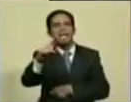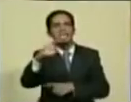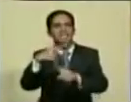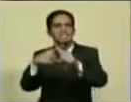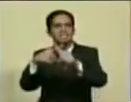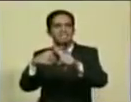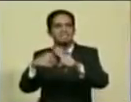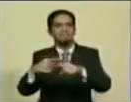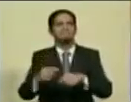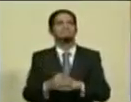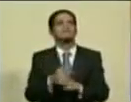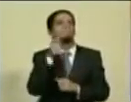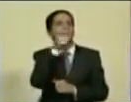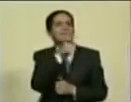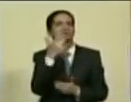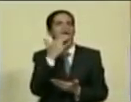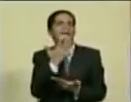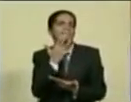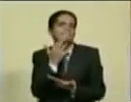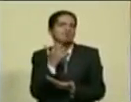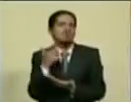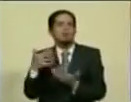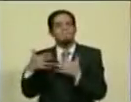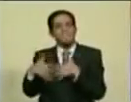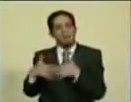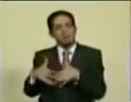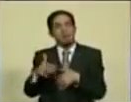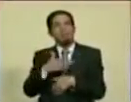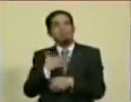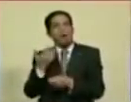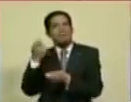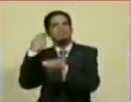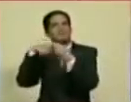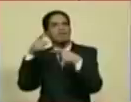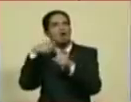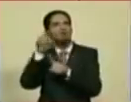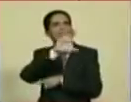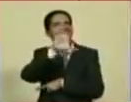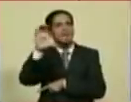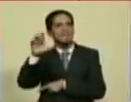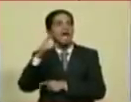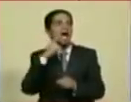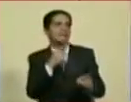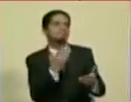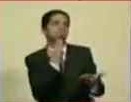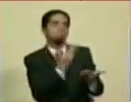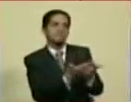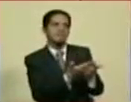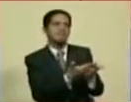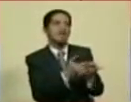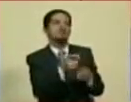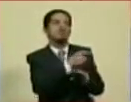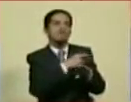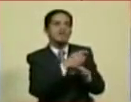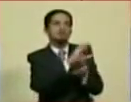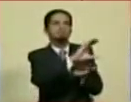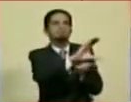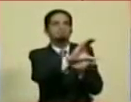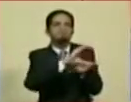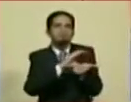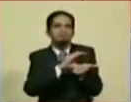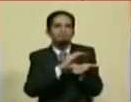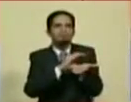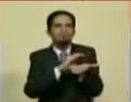vocación para la exportación puede recurrir a créditos en divisas, ¿verdad?